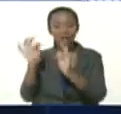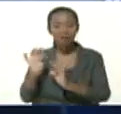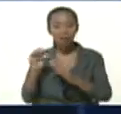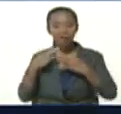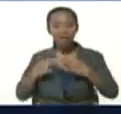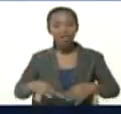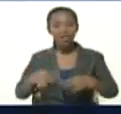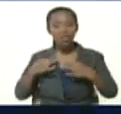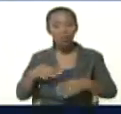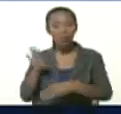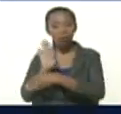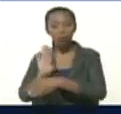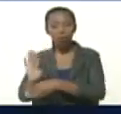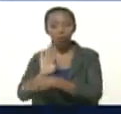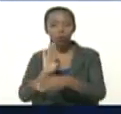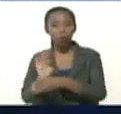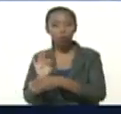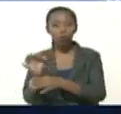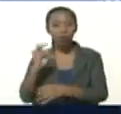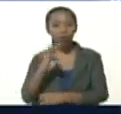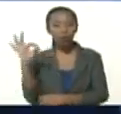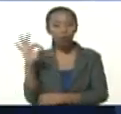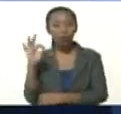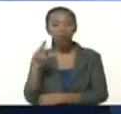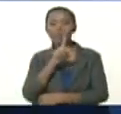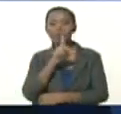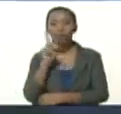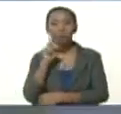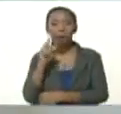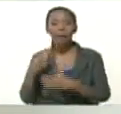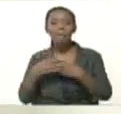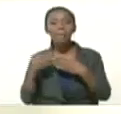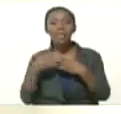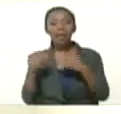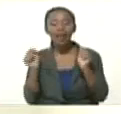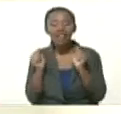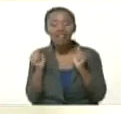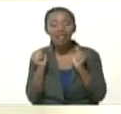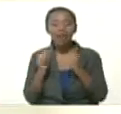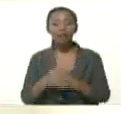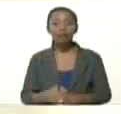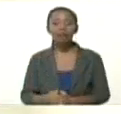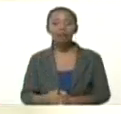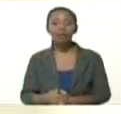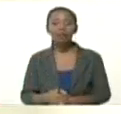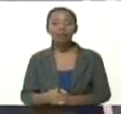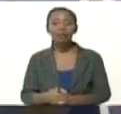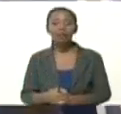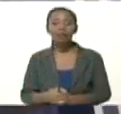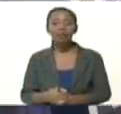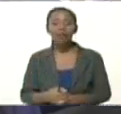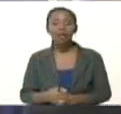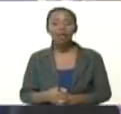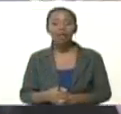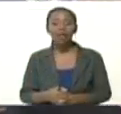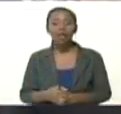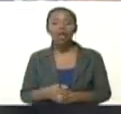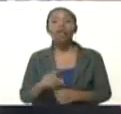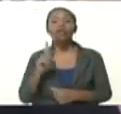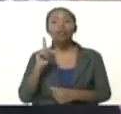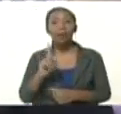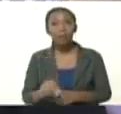físico para resguardo de criptomonedas. Se le llama normalmente billetera fría. O wallet fría. Correcto. Bueno,